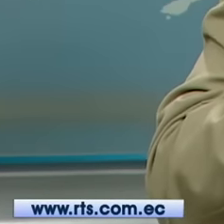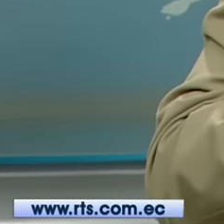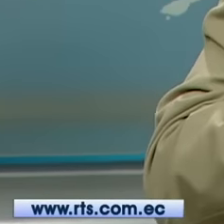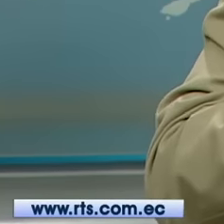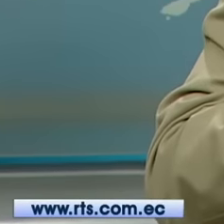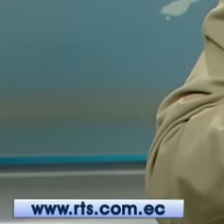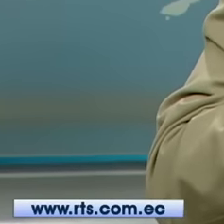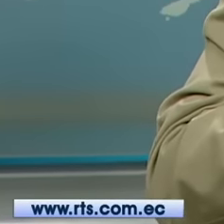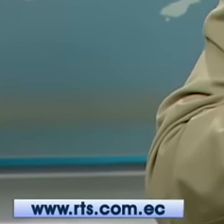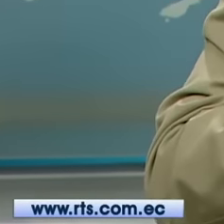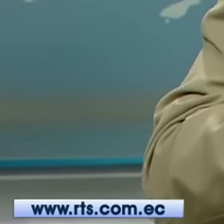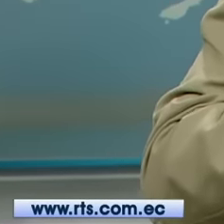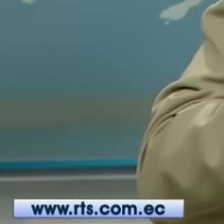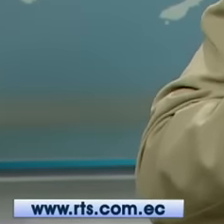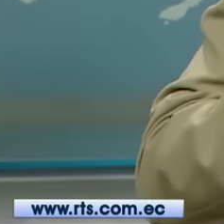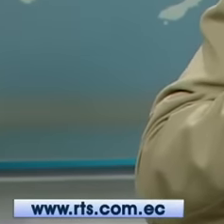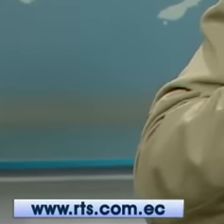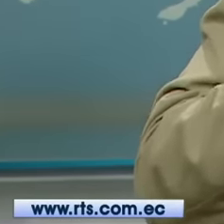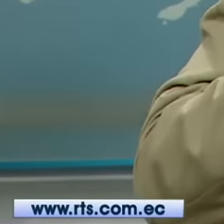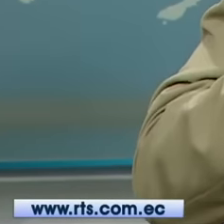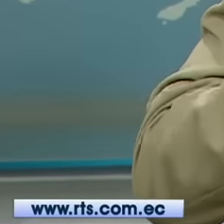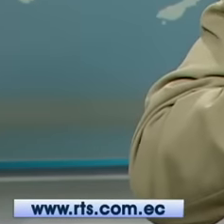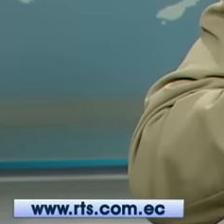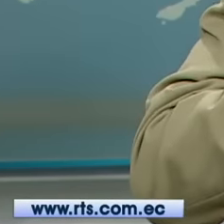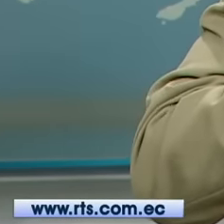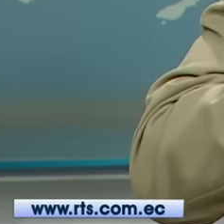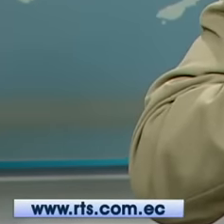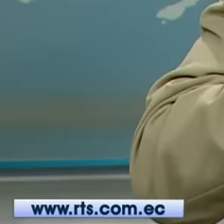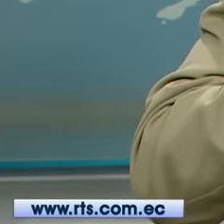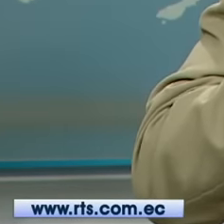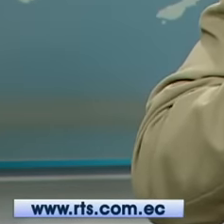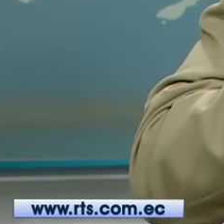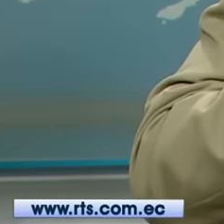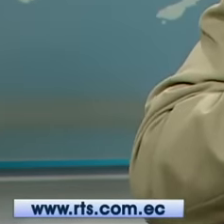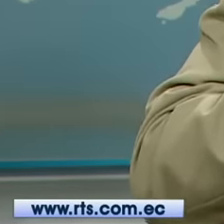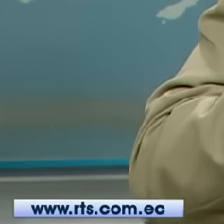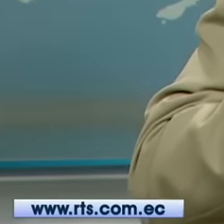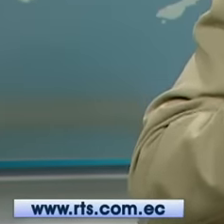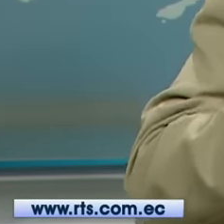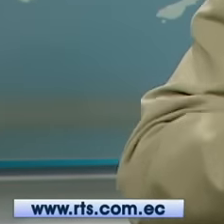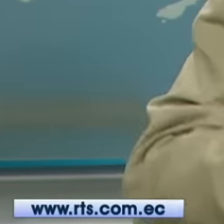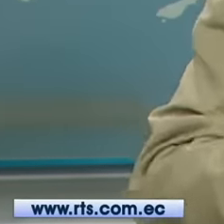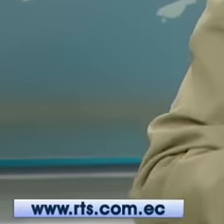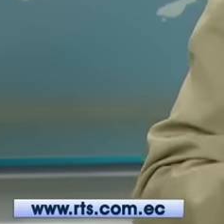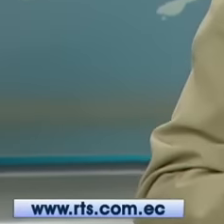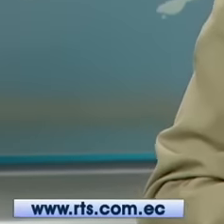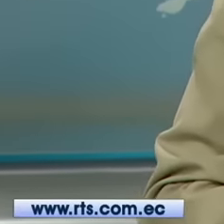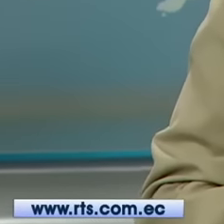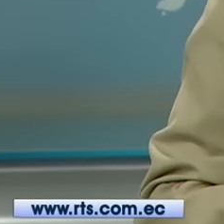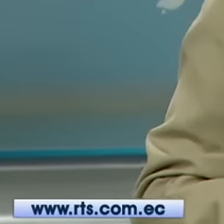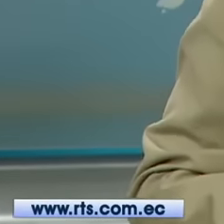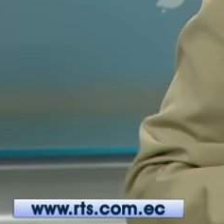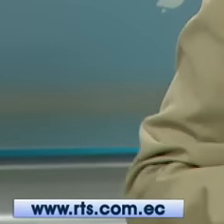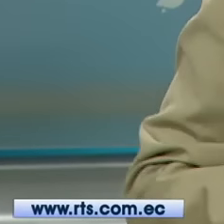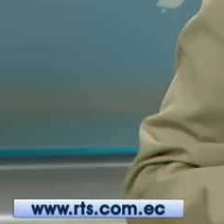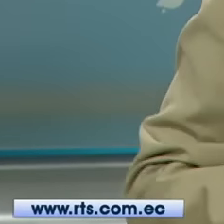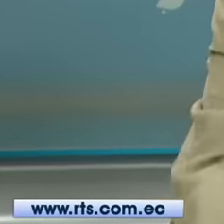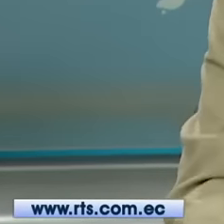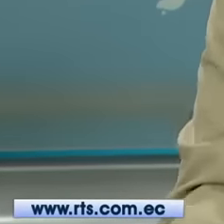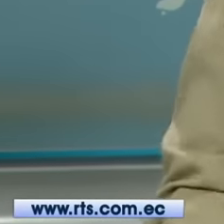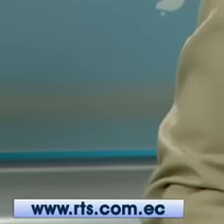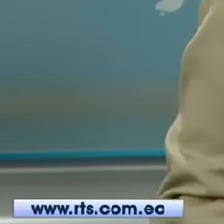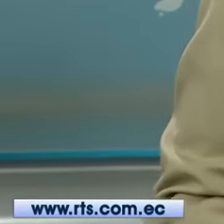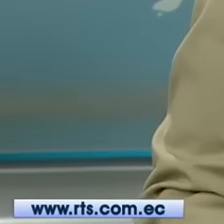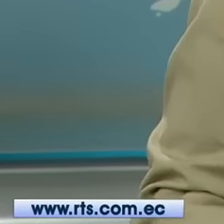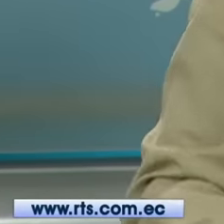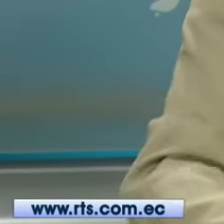una forma de confraternizar, ¿no? Con la rosca se confraterniza y para los amigos y todo eso lo demás. Muy bien. Bueno, vamos